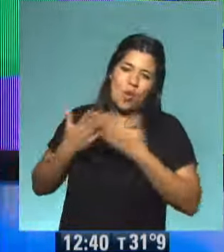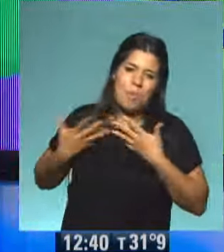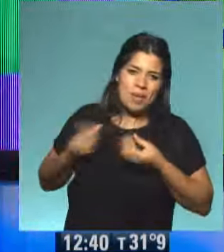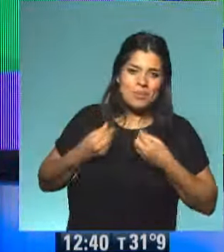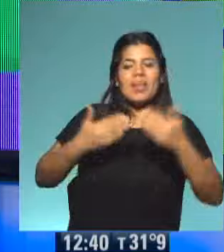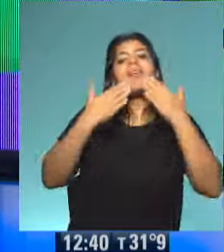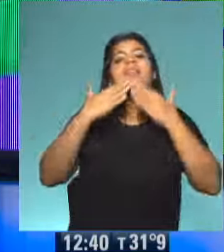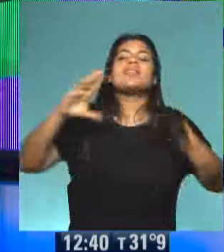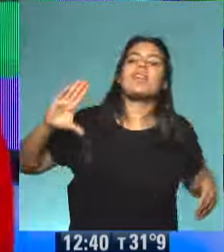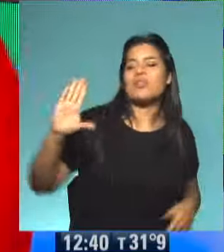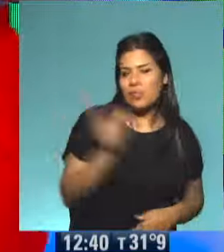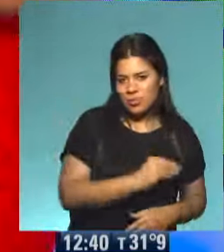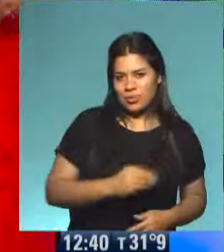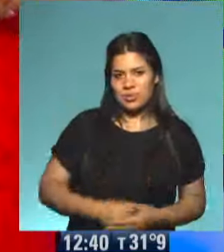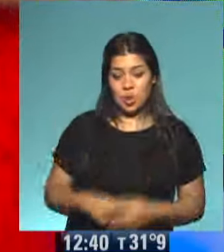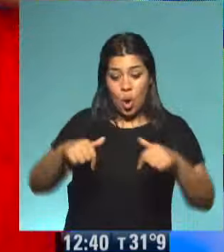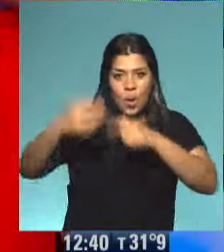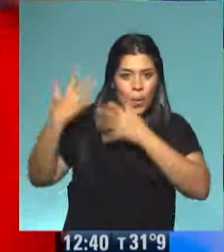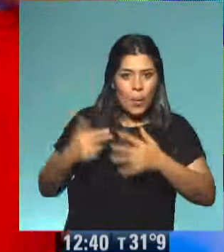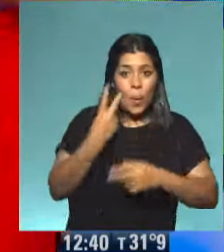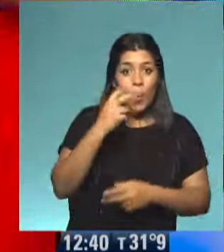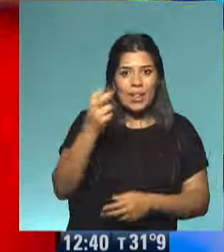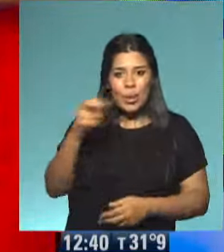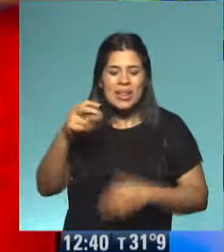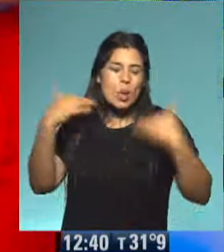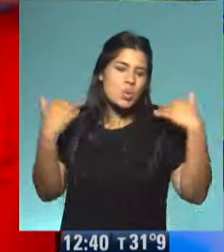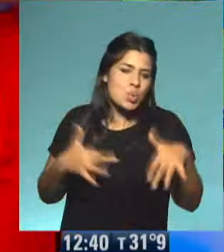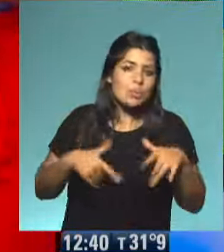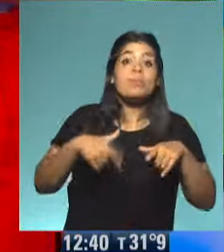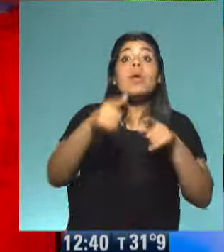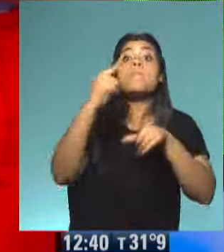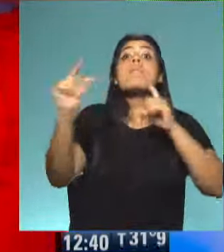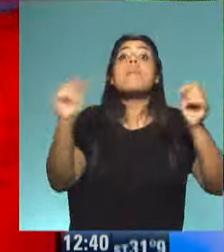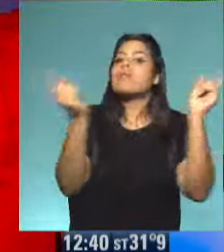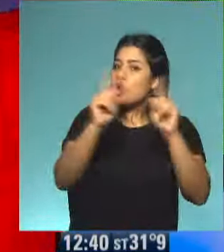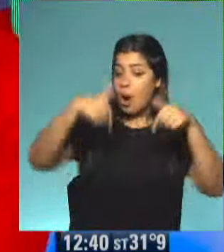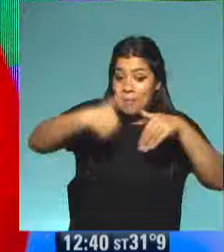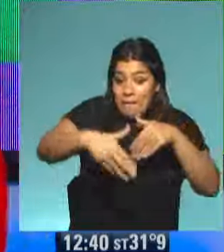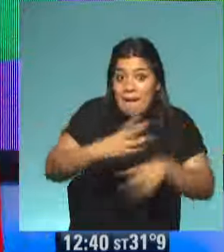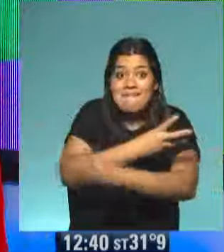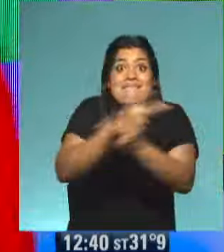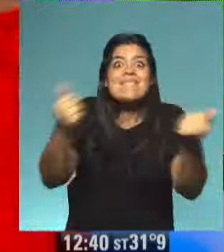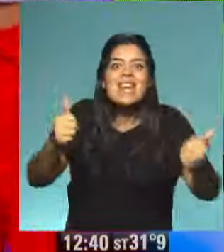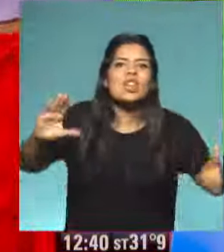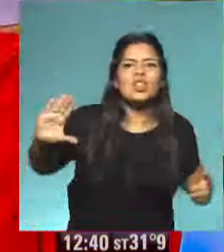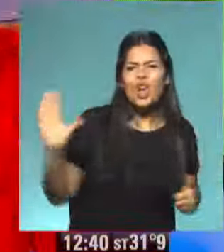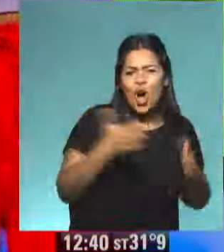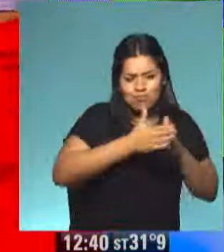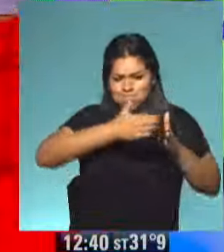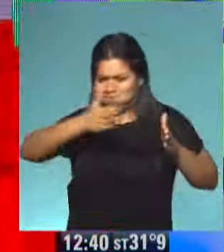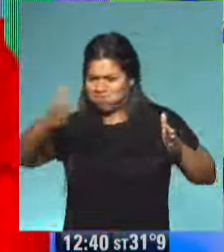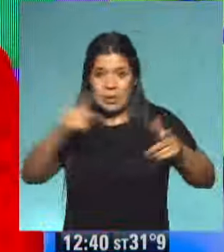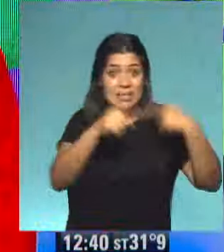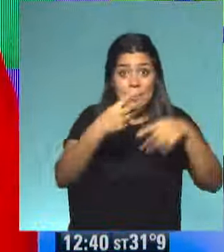a todos. Muchísimas gracias. Y no se vayan, ¿eh? No se vayan, porque ahora viene el cierre de todo el ciclo.